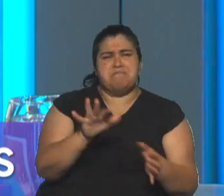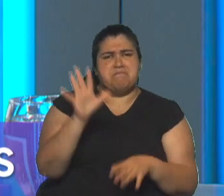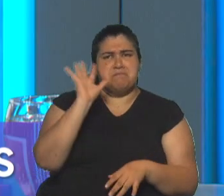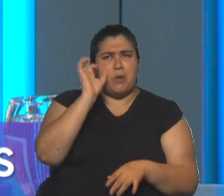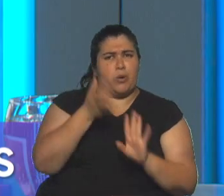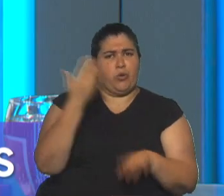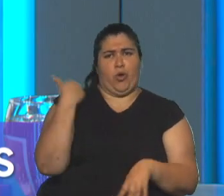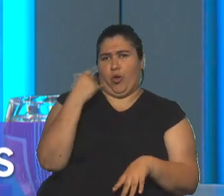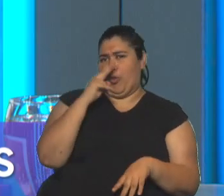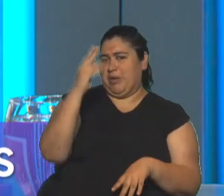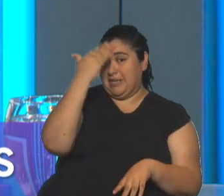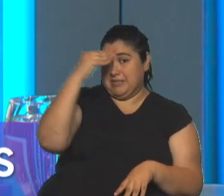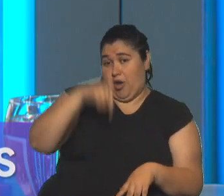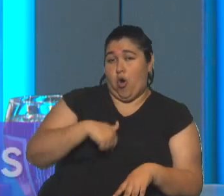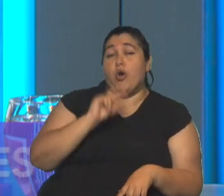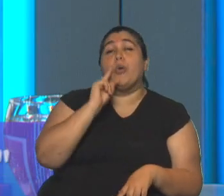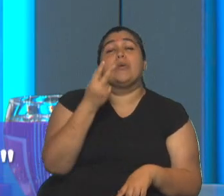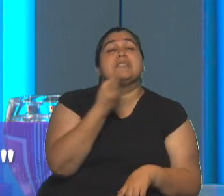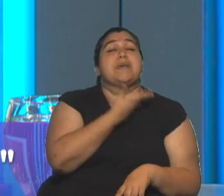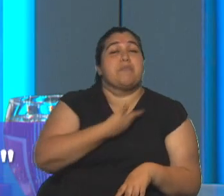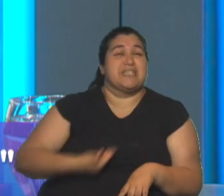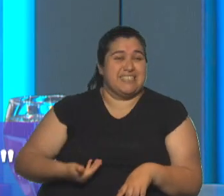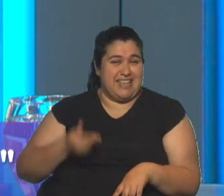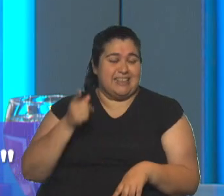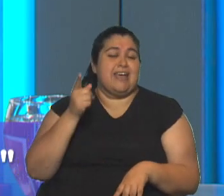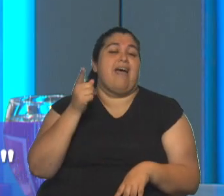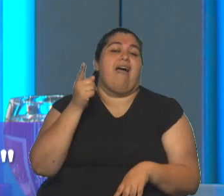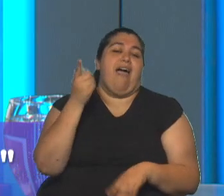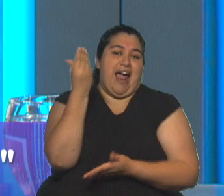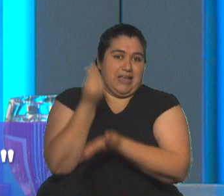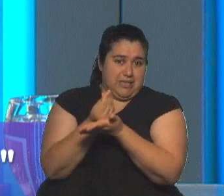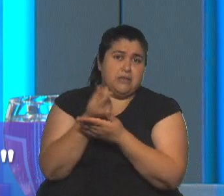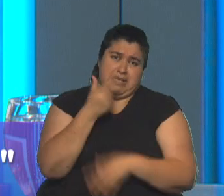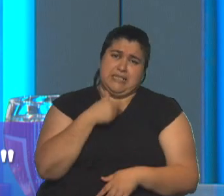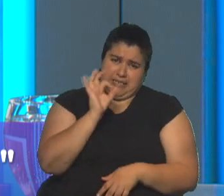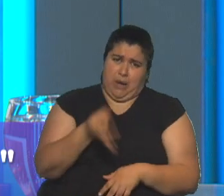hoy es candidata a vicepresidenta de la Nación, hablamos de Victoria Villarruel, sabemos cuál es la propuesta de La